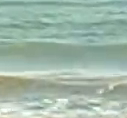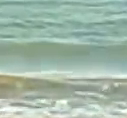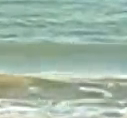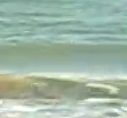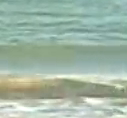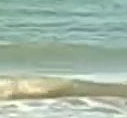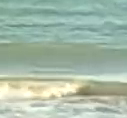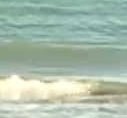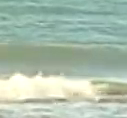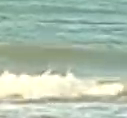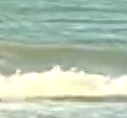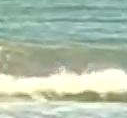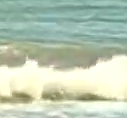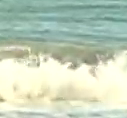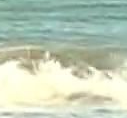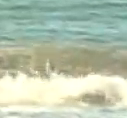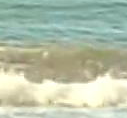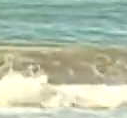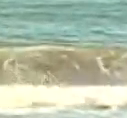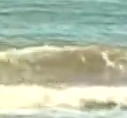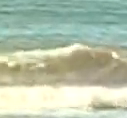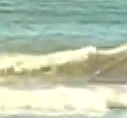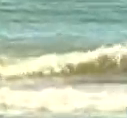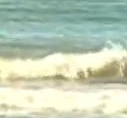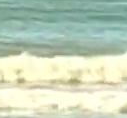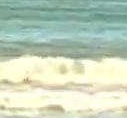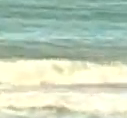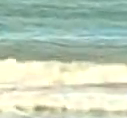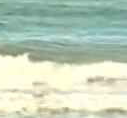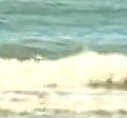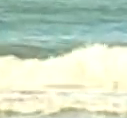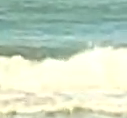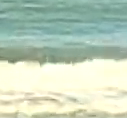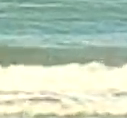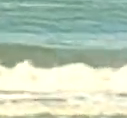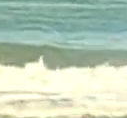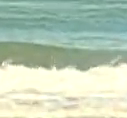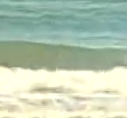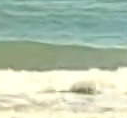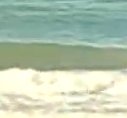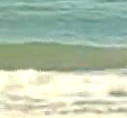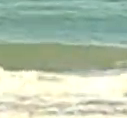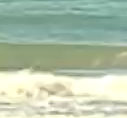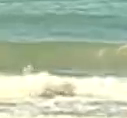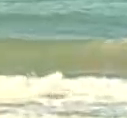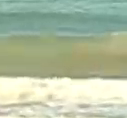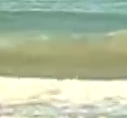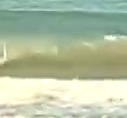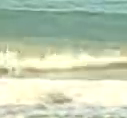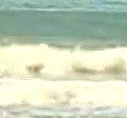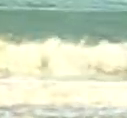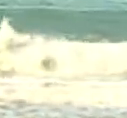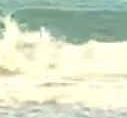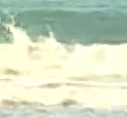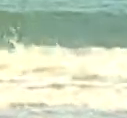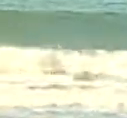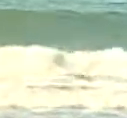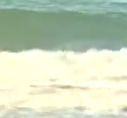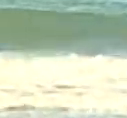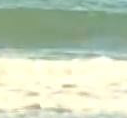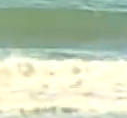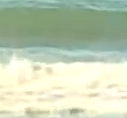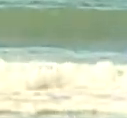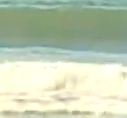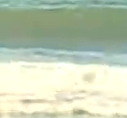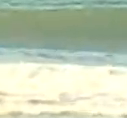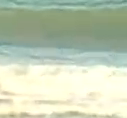el COVID-19. Son las acciones del gobierno bolivariano en la defensa de la vida y en la lucha frente a la pandemia